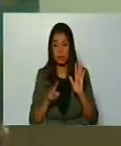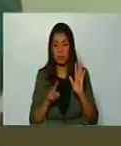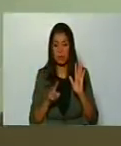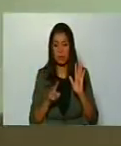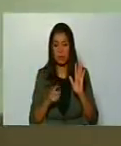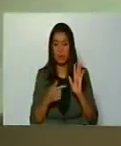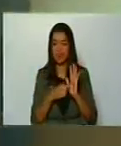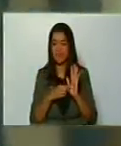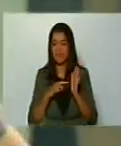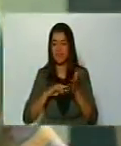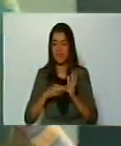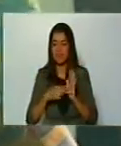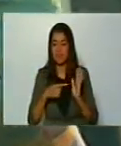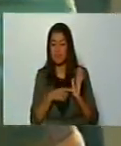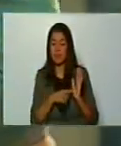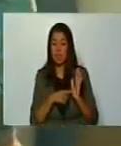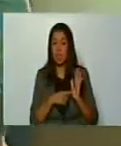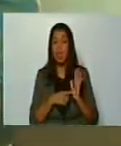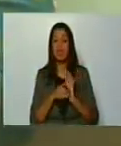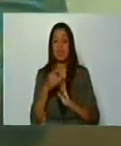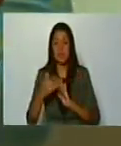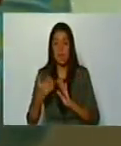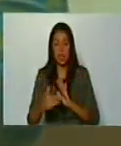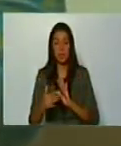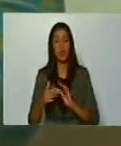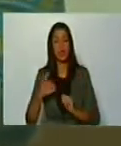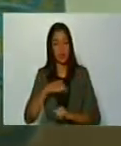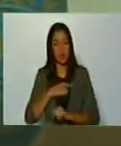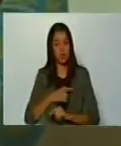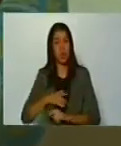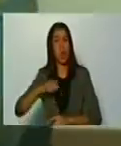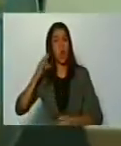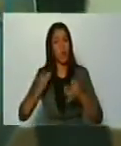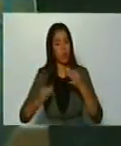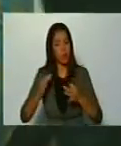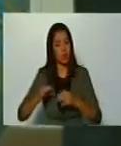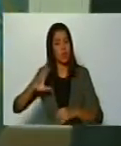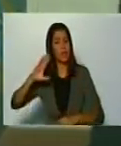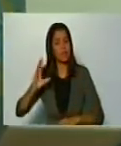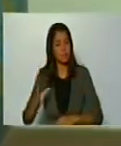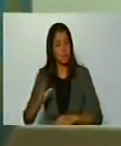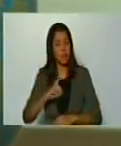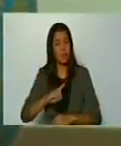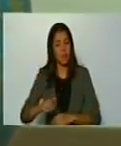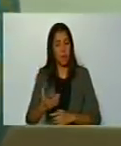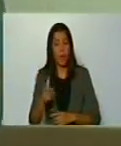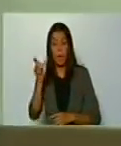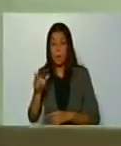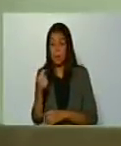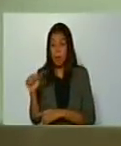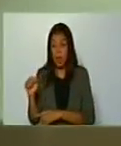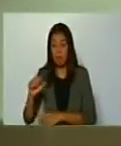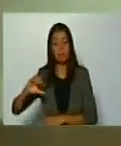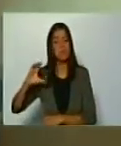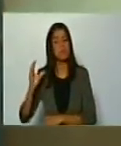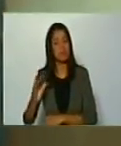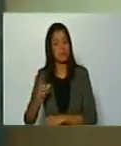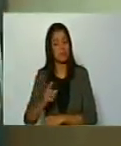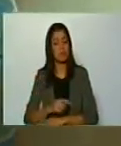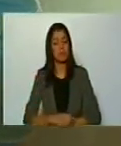que es a ejercer y a perseguir la justicia, a perseguir los delitos en el marco de un Estado de